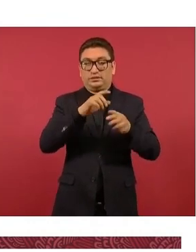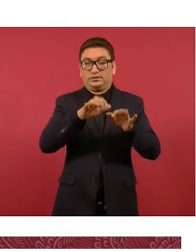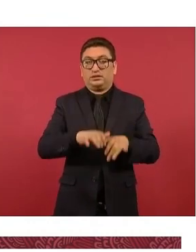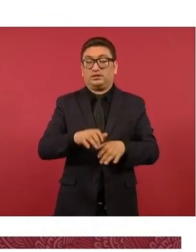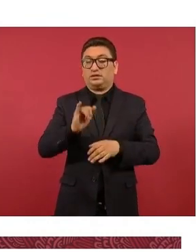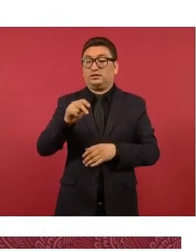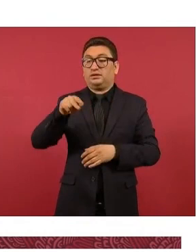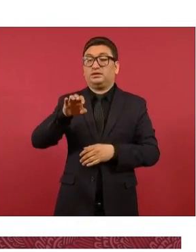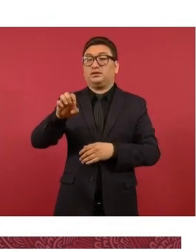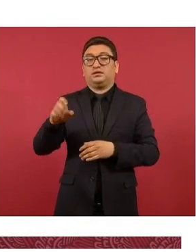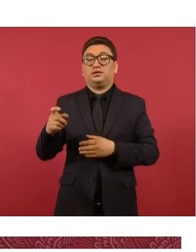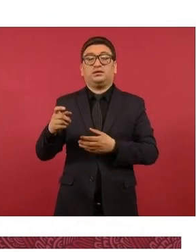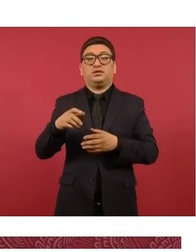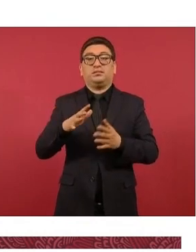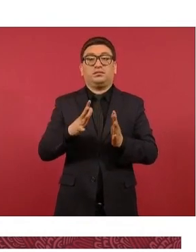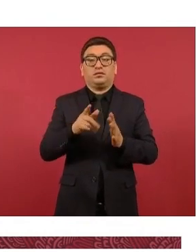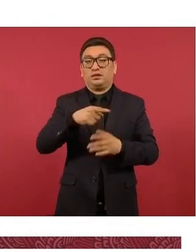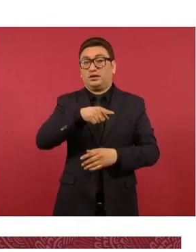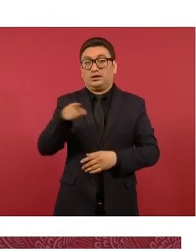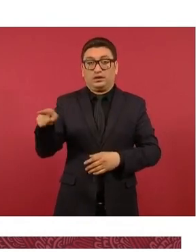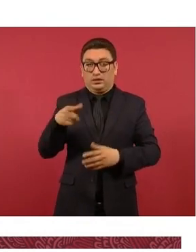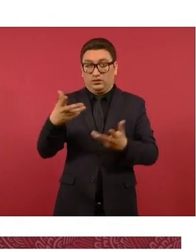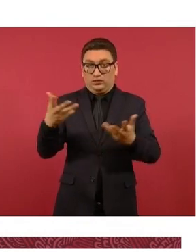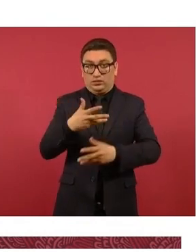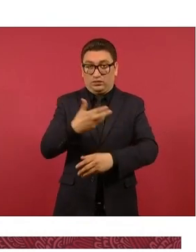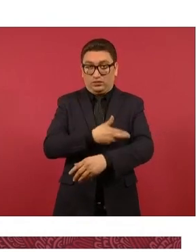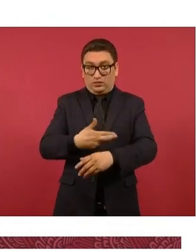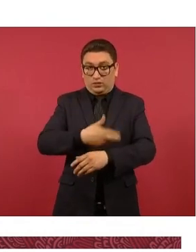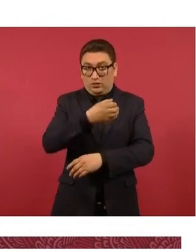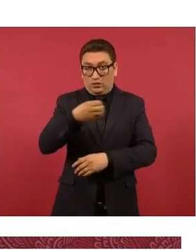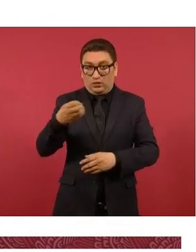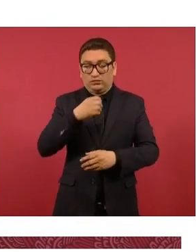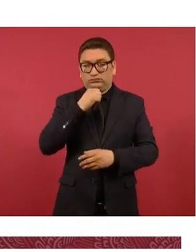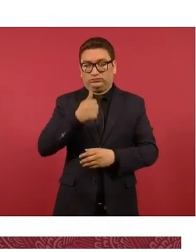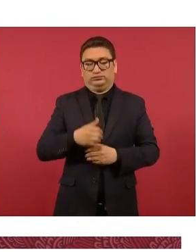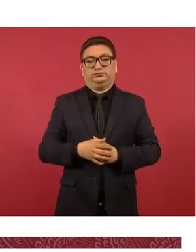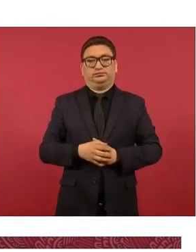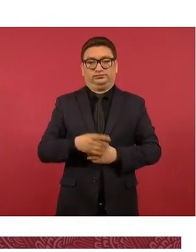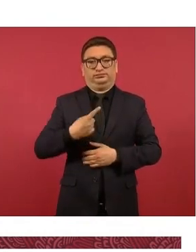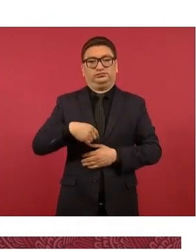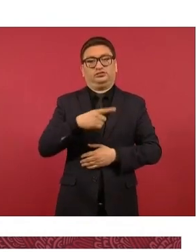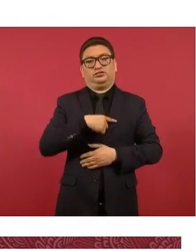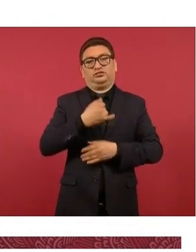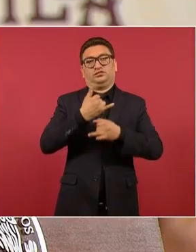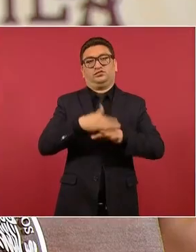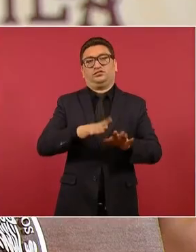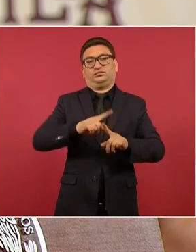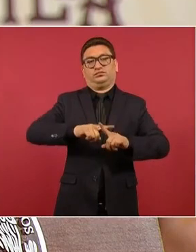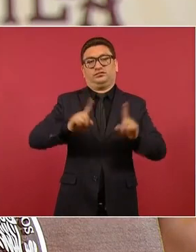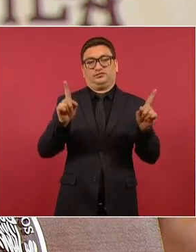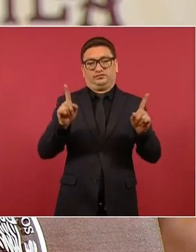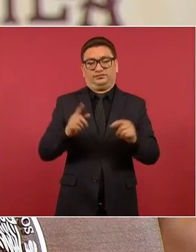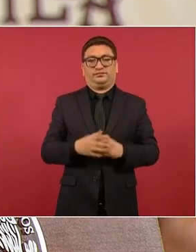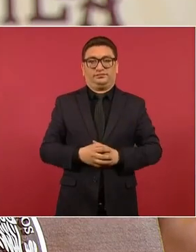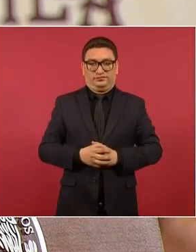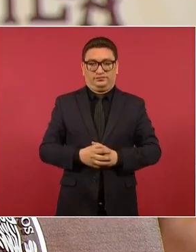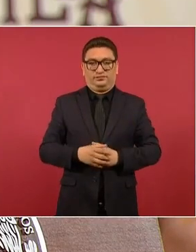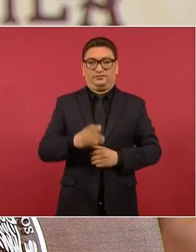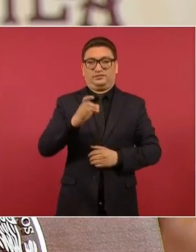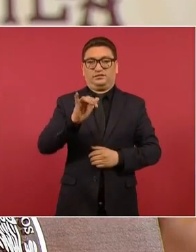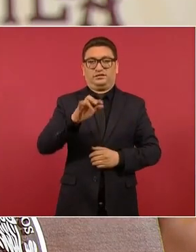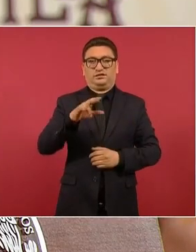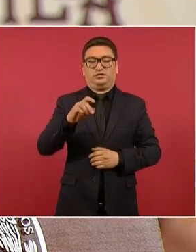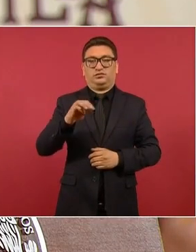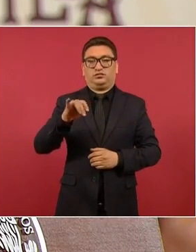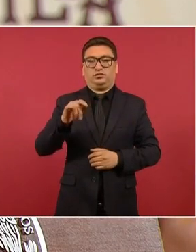del INE hayan sido organizadores ni oradores. Nosotros tenemos otros datos. Lo que dijo Ciro